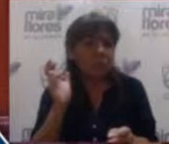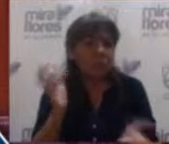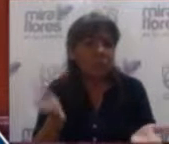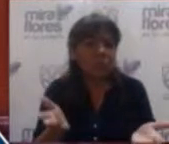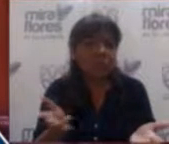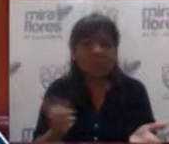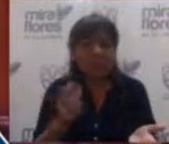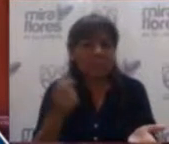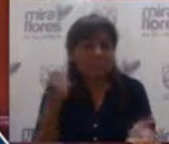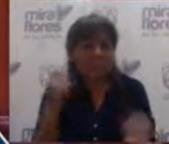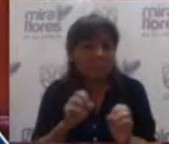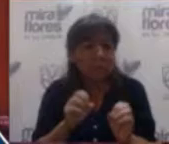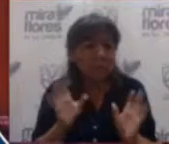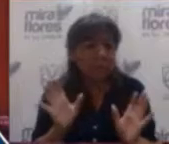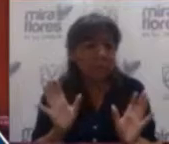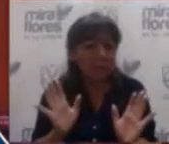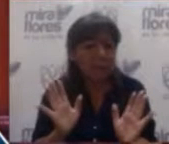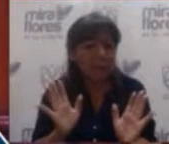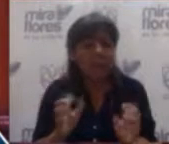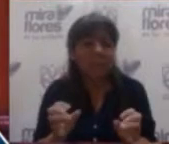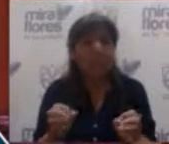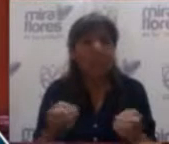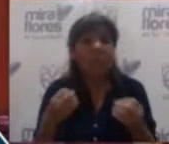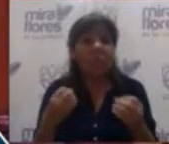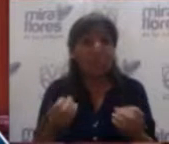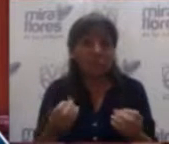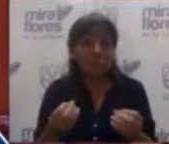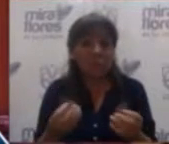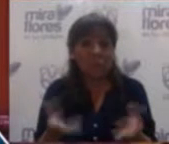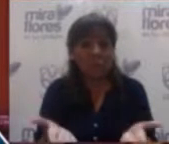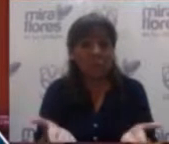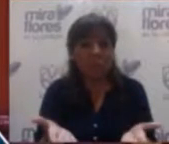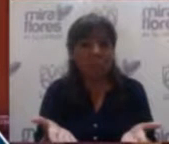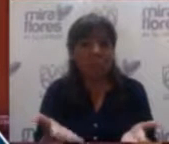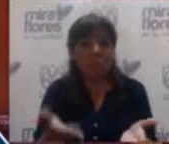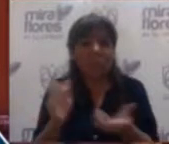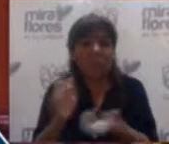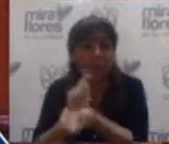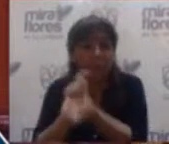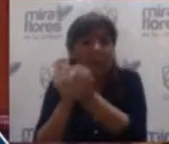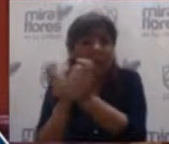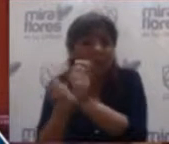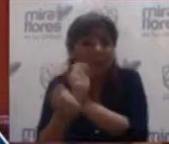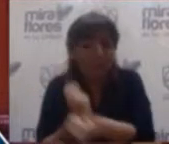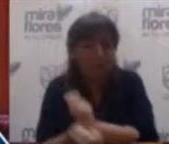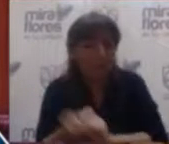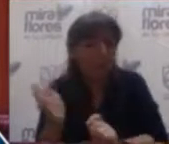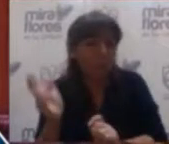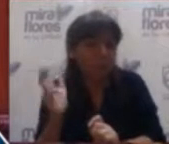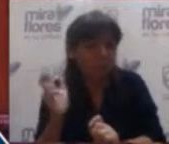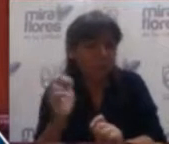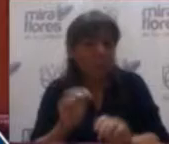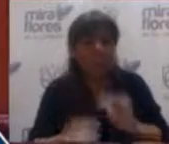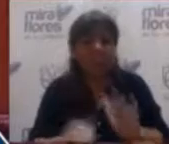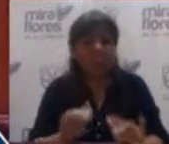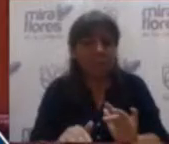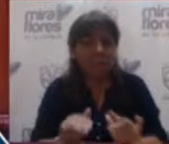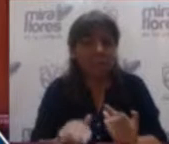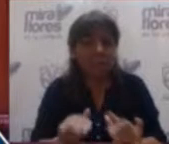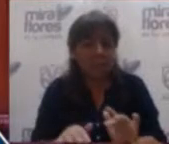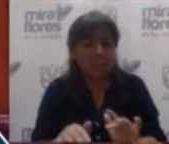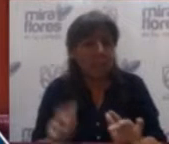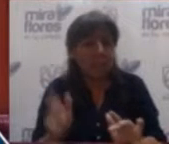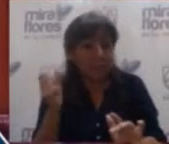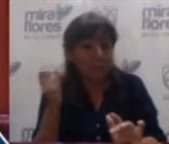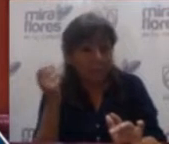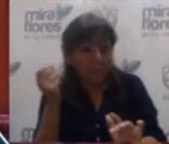ininteligibles. Entonces, yo digo, ¿cómo será la traducción de eso que es ininteligible en un acta? Es complicadísimo. Pero por